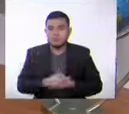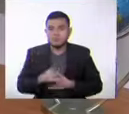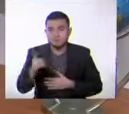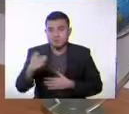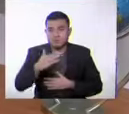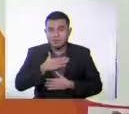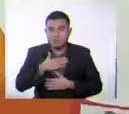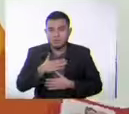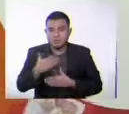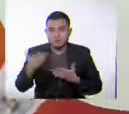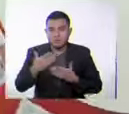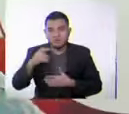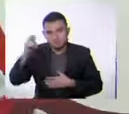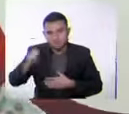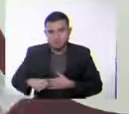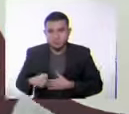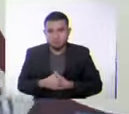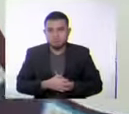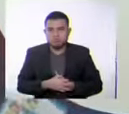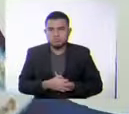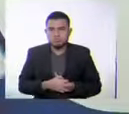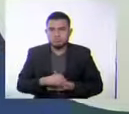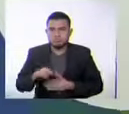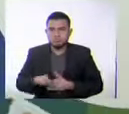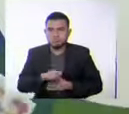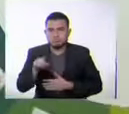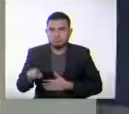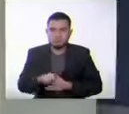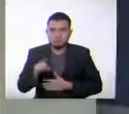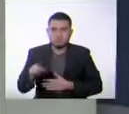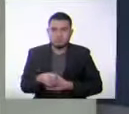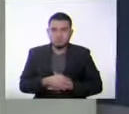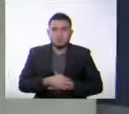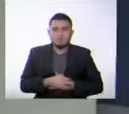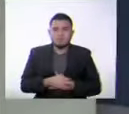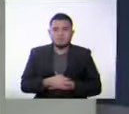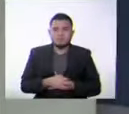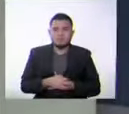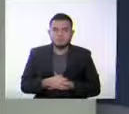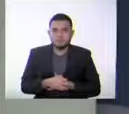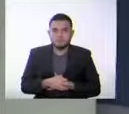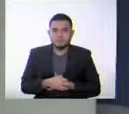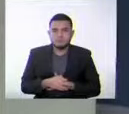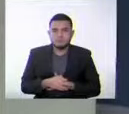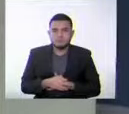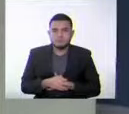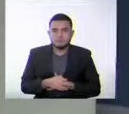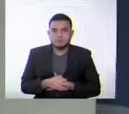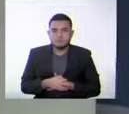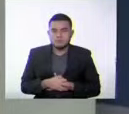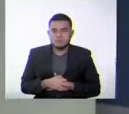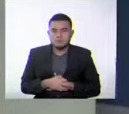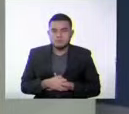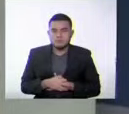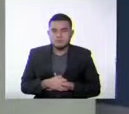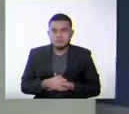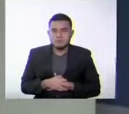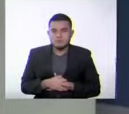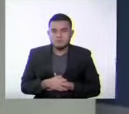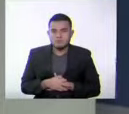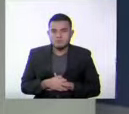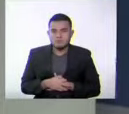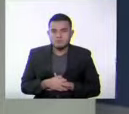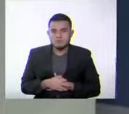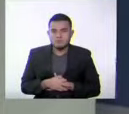Vamos a girarla. Y giro, vamos a ver dónde va a caer. Ustedes en pantalla van a ir viendo. Sí. Y ahí va parando, va